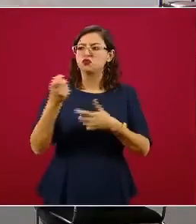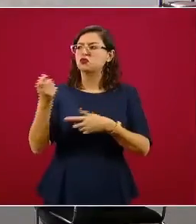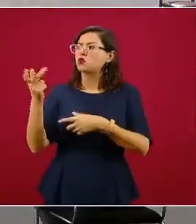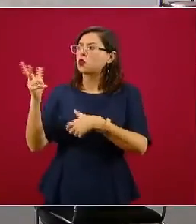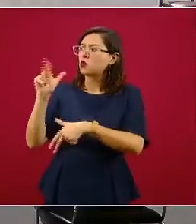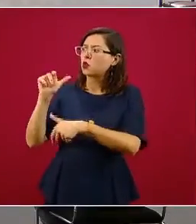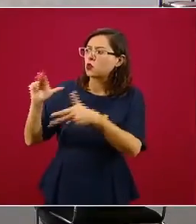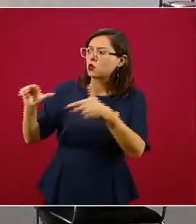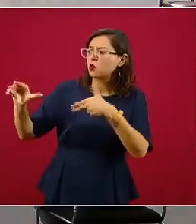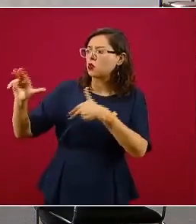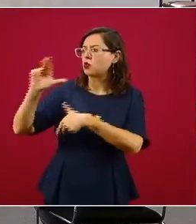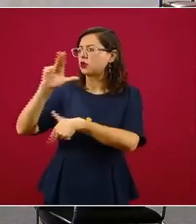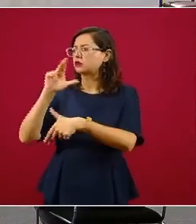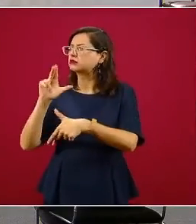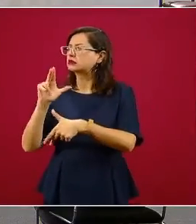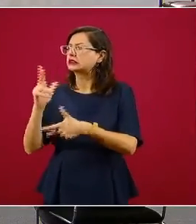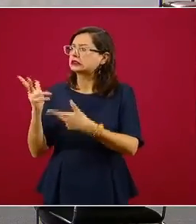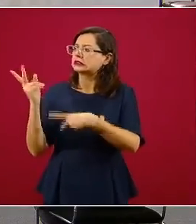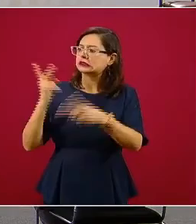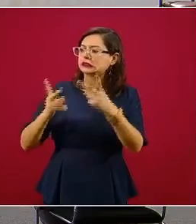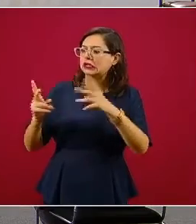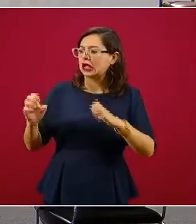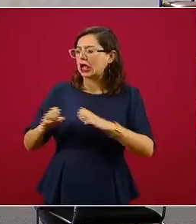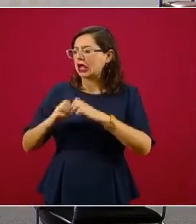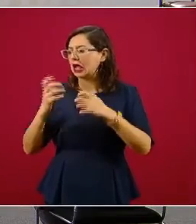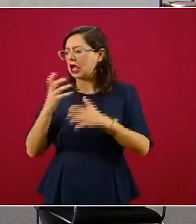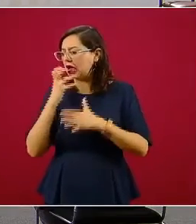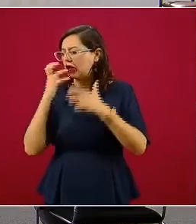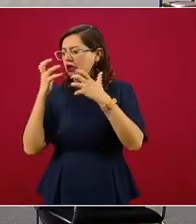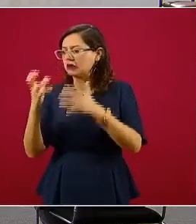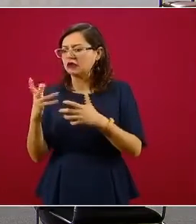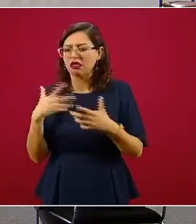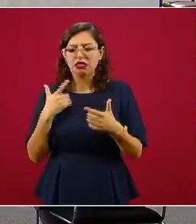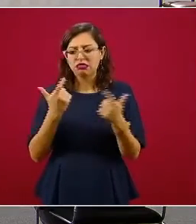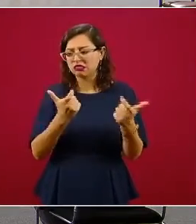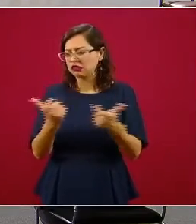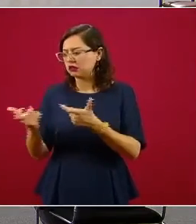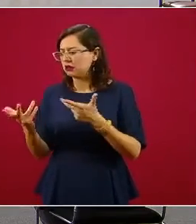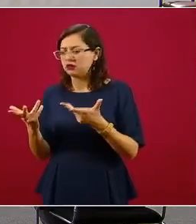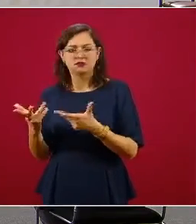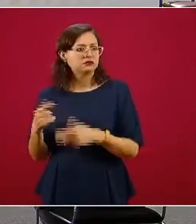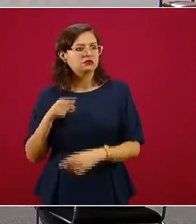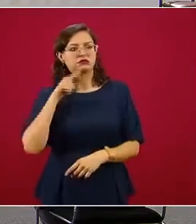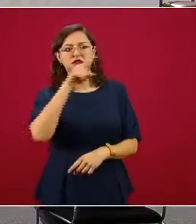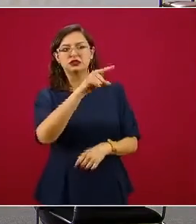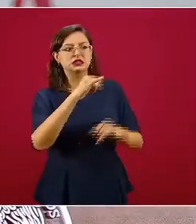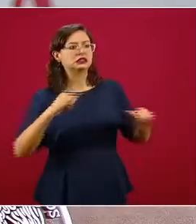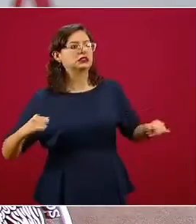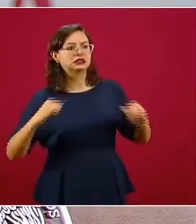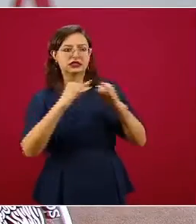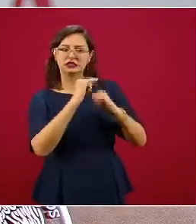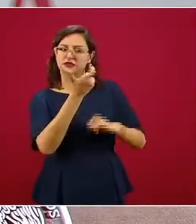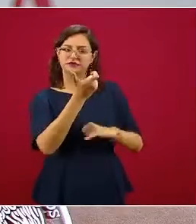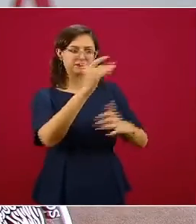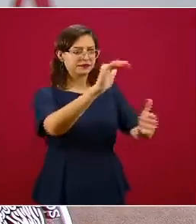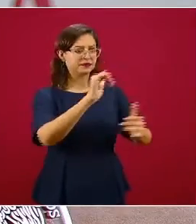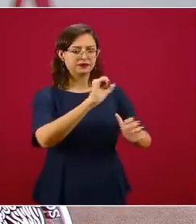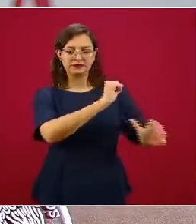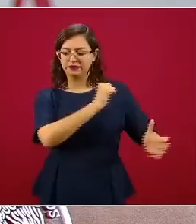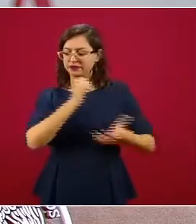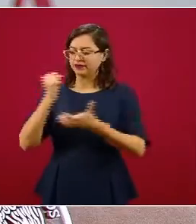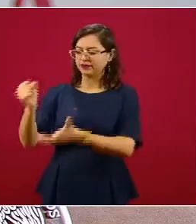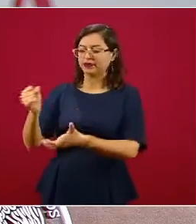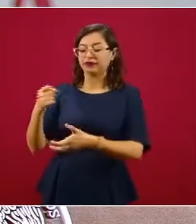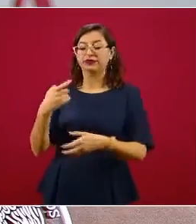se tomaba recurso de una secretaría para atender la emergencia, al ver que se necesitaba un instrumento financiero que pudiera